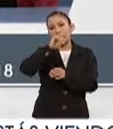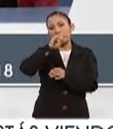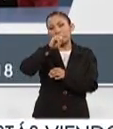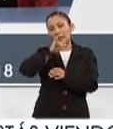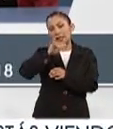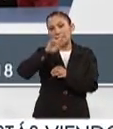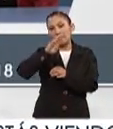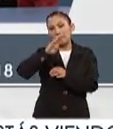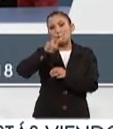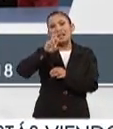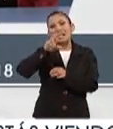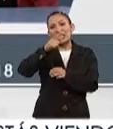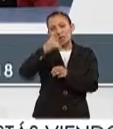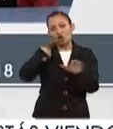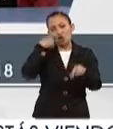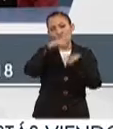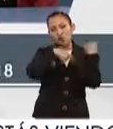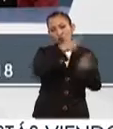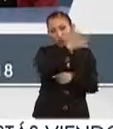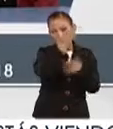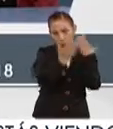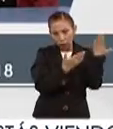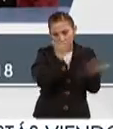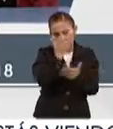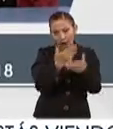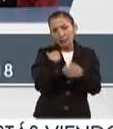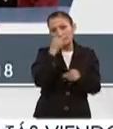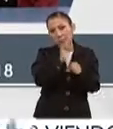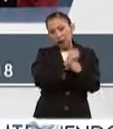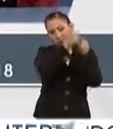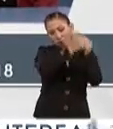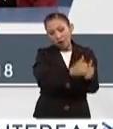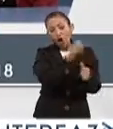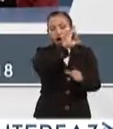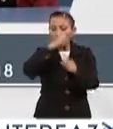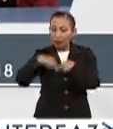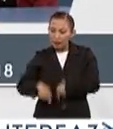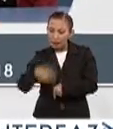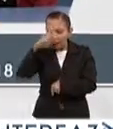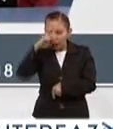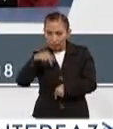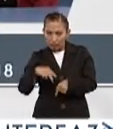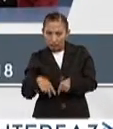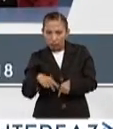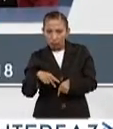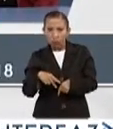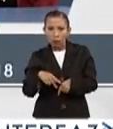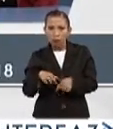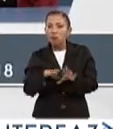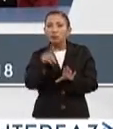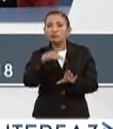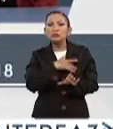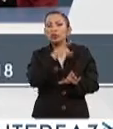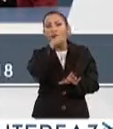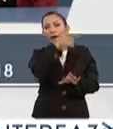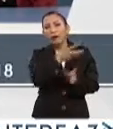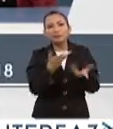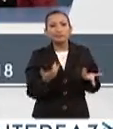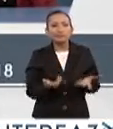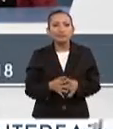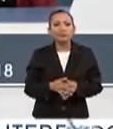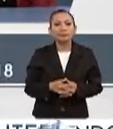Virginia. Yo voy allá a estudiar varias semanas y otras semanas estoy aquí en México. ¿Y cómo te has sentido allá? Es